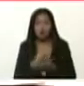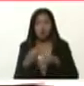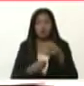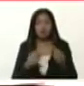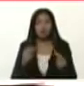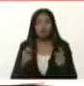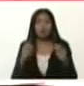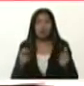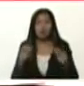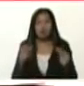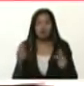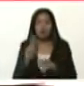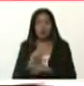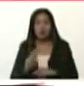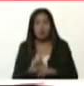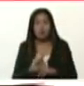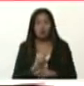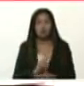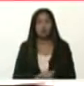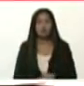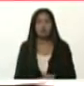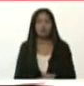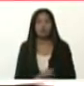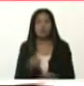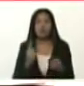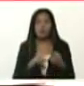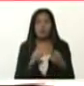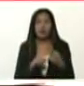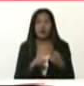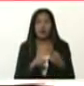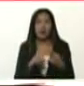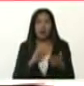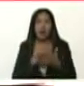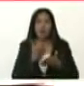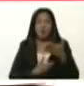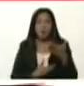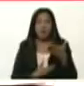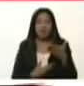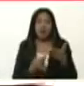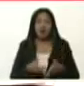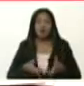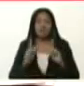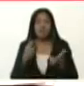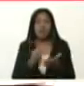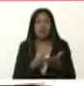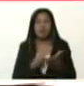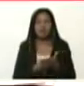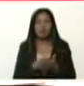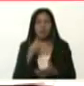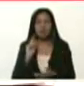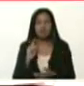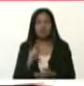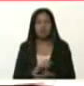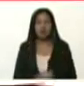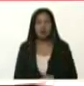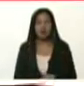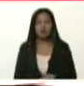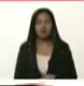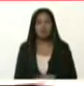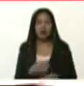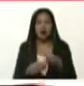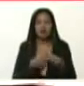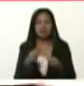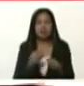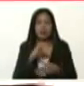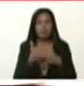efectivos muy pronto. En primer lugar, en la propuesta, autorizar la inversión requerida para la ejecución